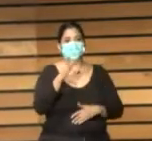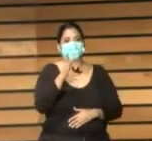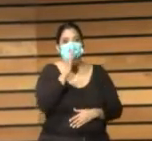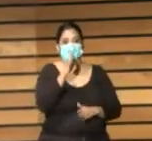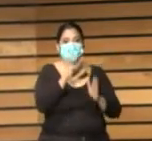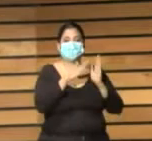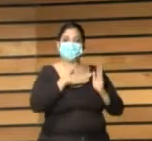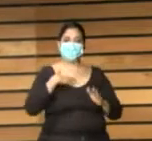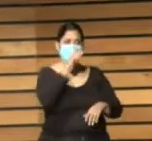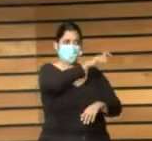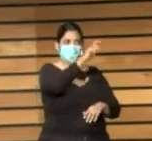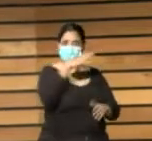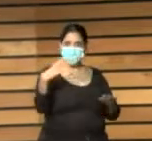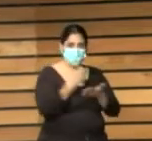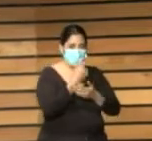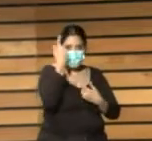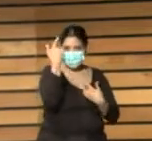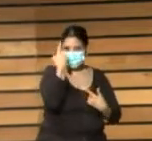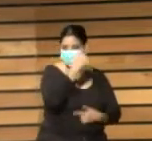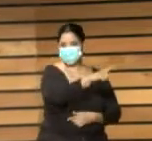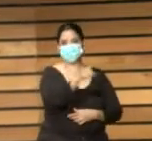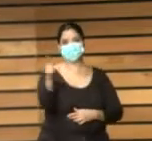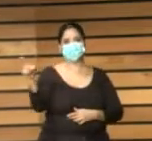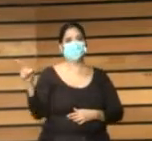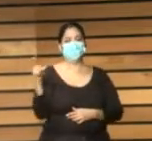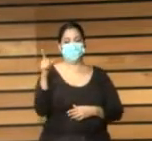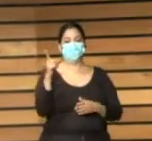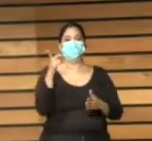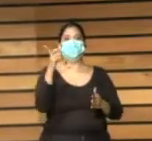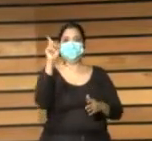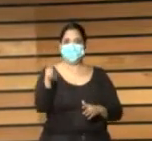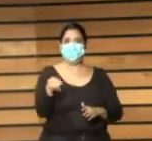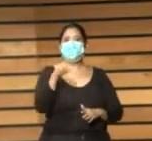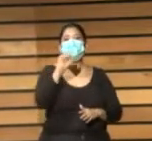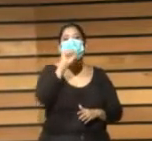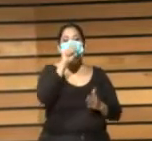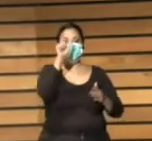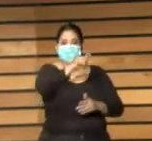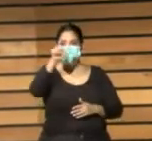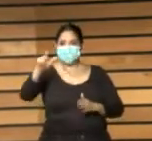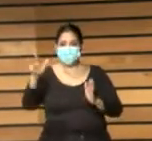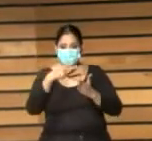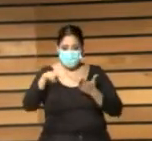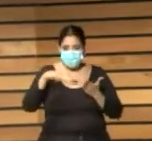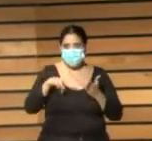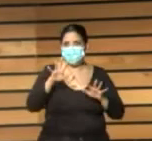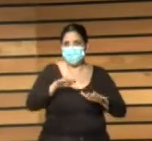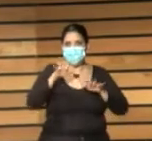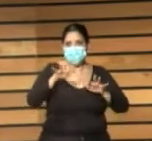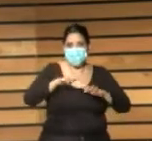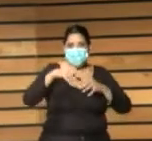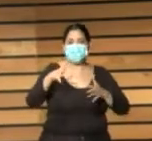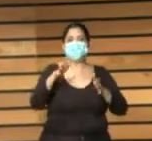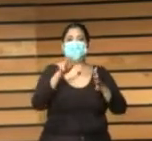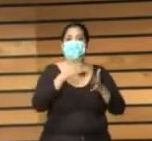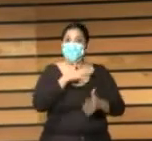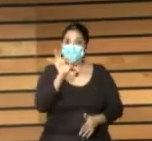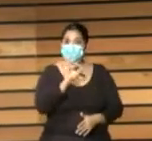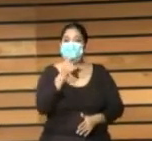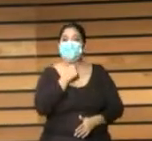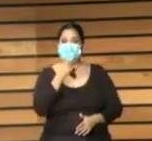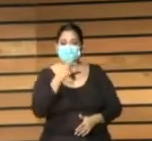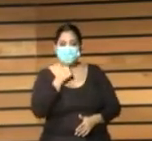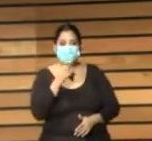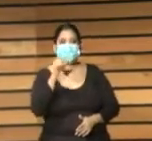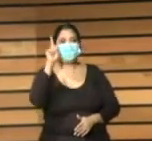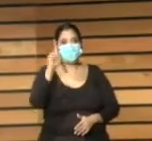desinformación, trabajando desde la curación de contenidos, la alfabetización mediática e informacional y, en especial, desde la verificación de